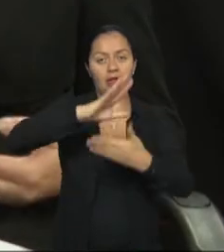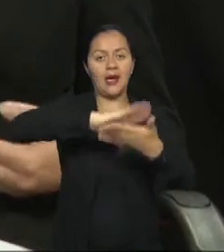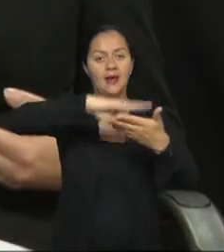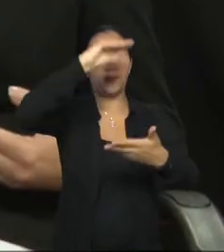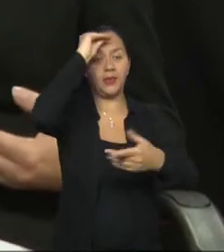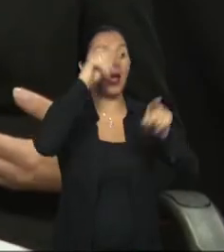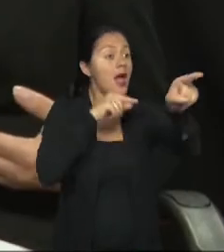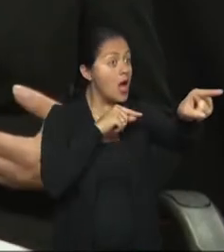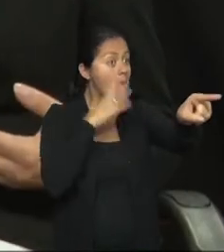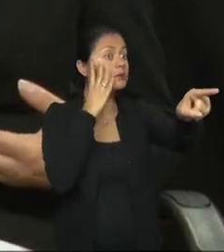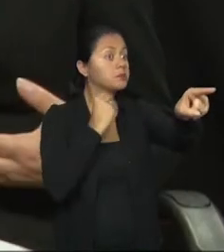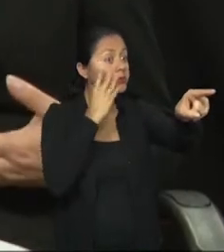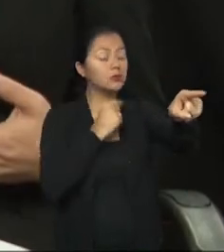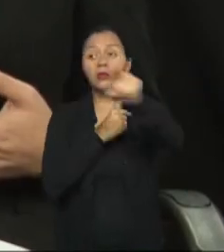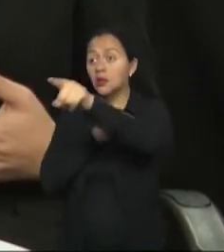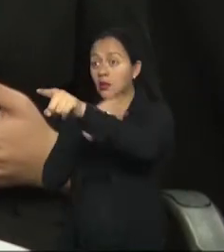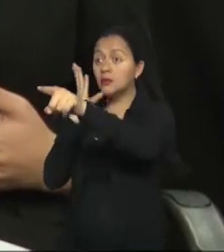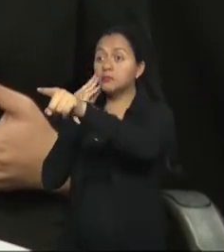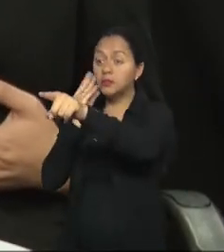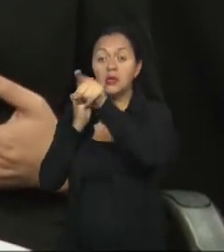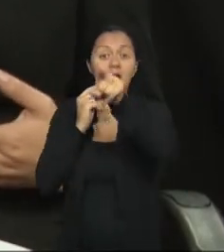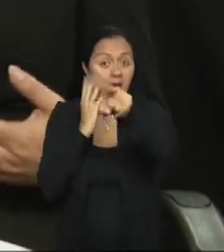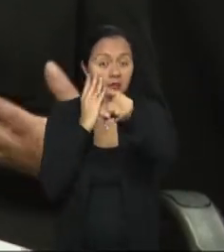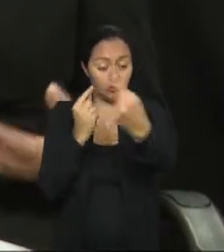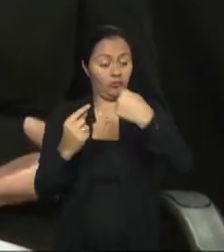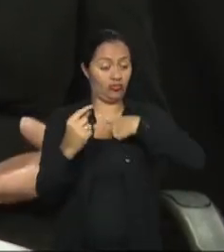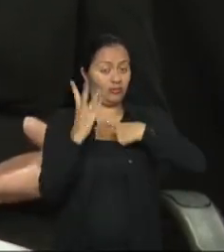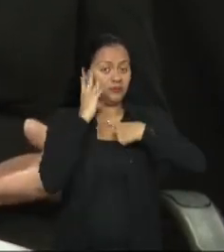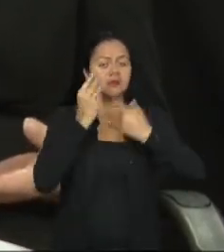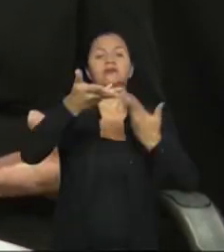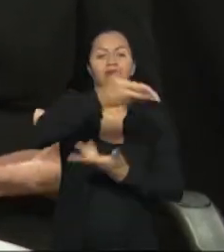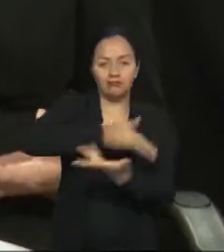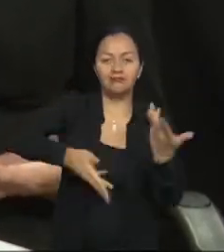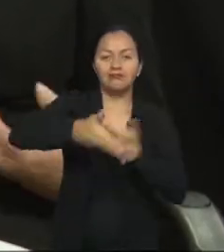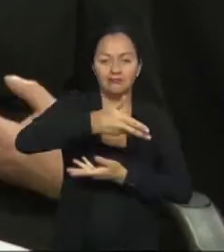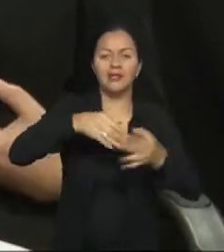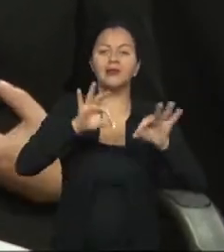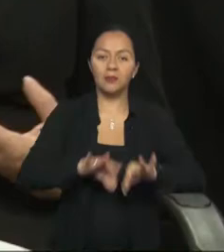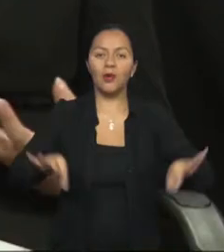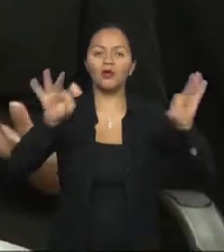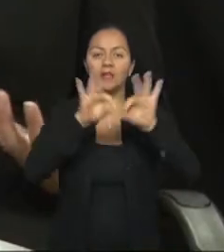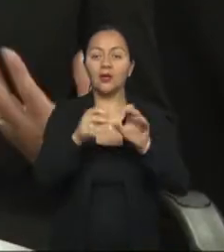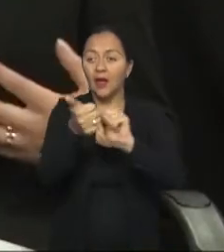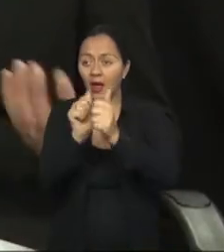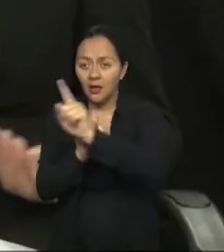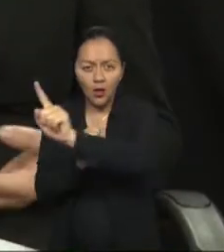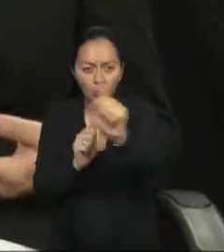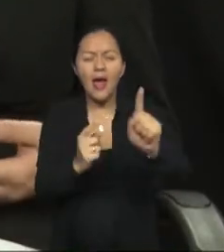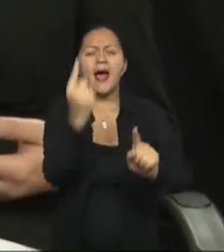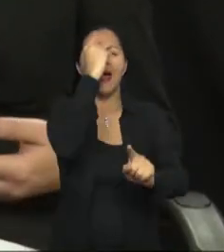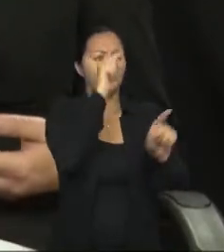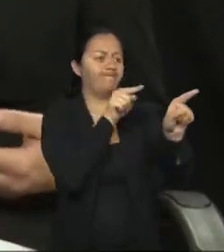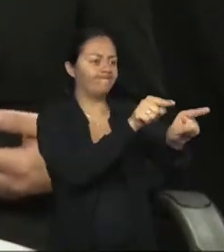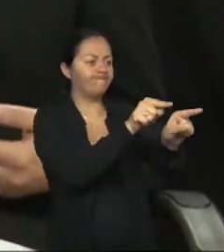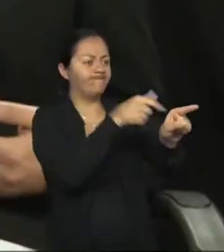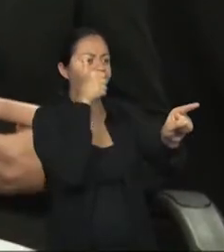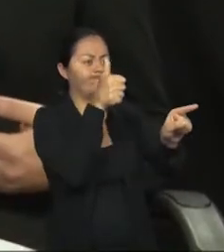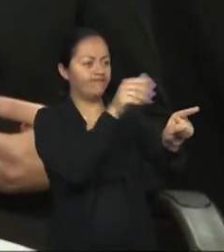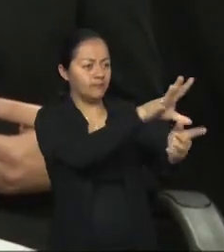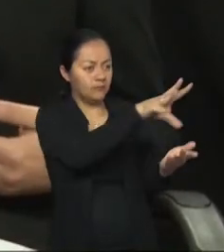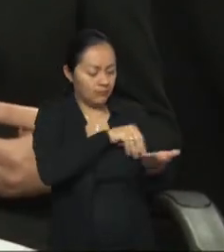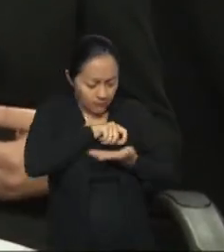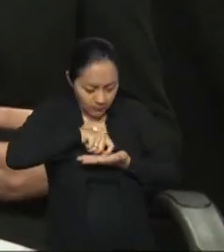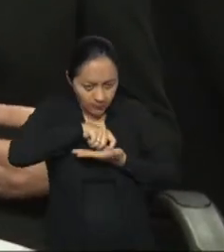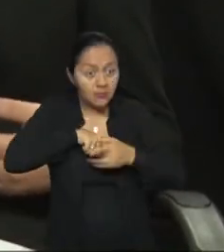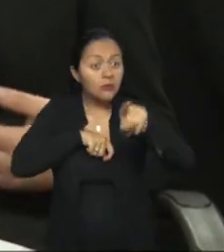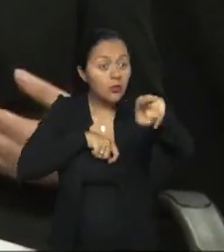otro, intercambiar. Entonces, lo que nosotros buscamos es que cada uno se lleve lo mejor que pueda tomar de ello, lo mejor de